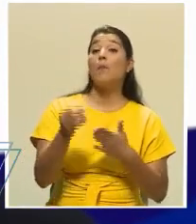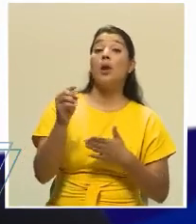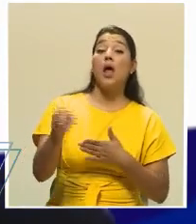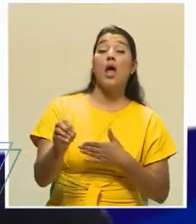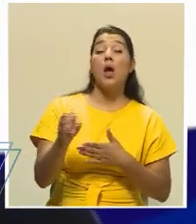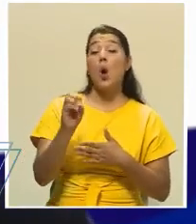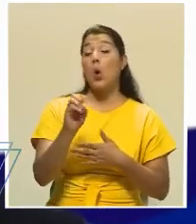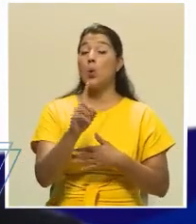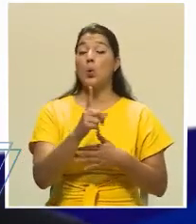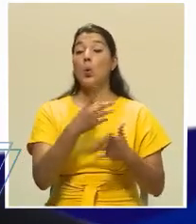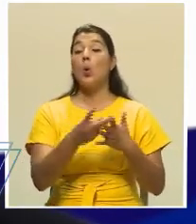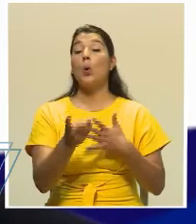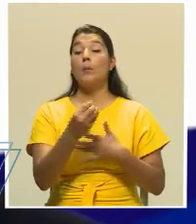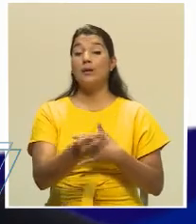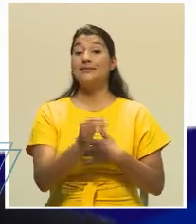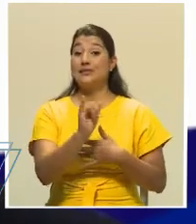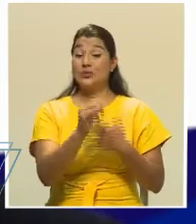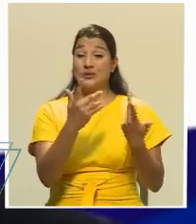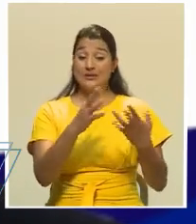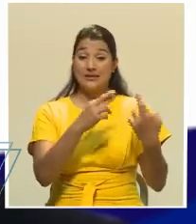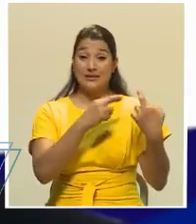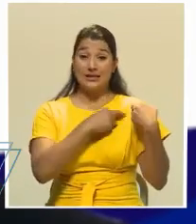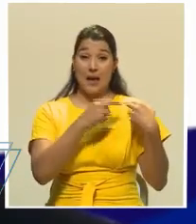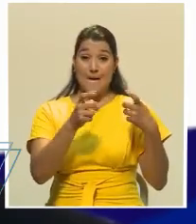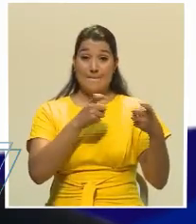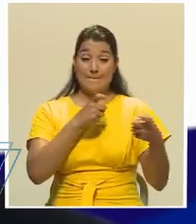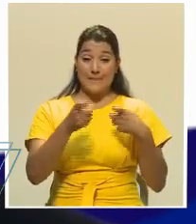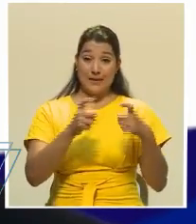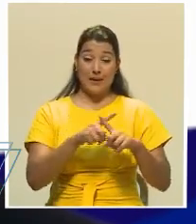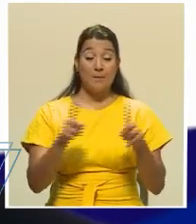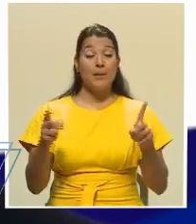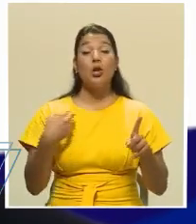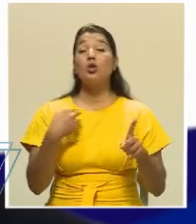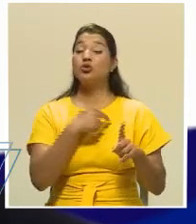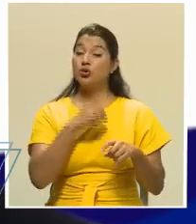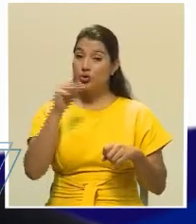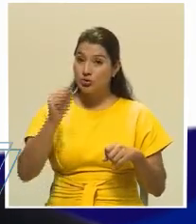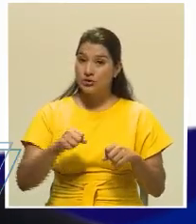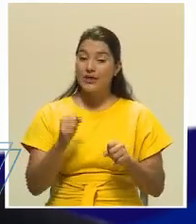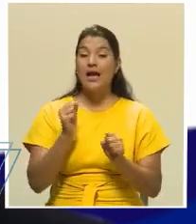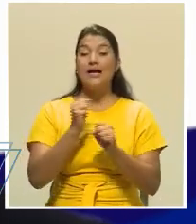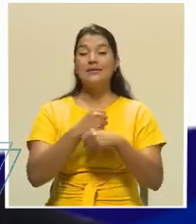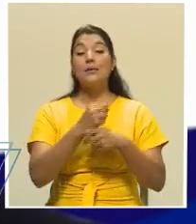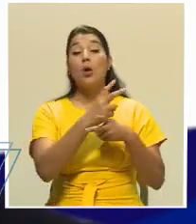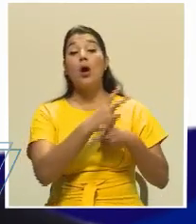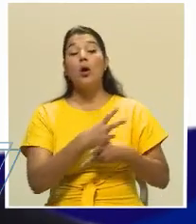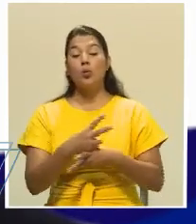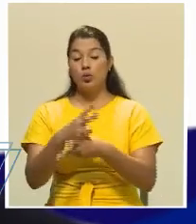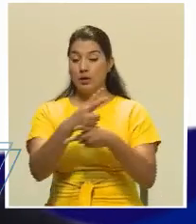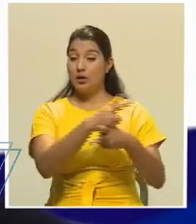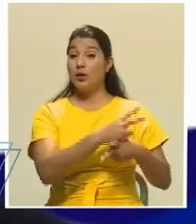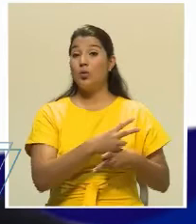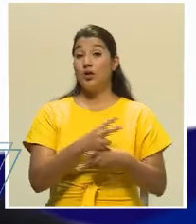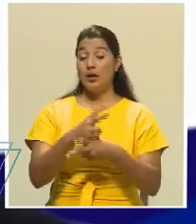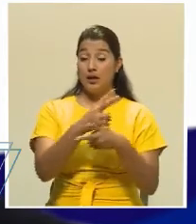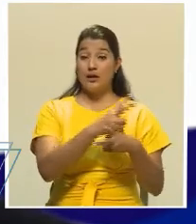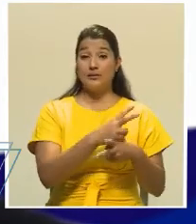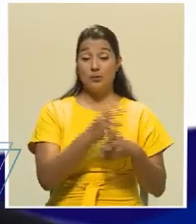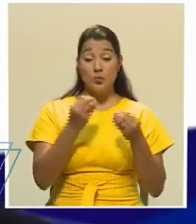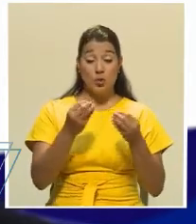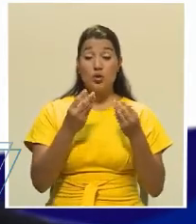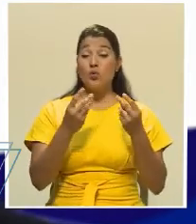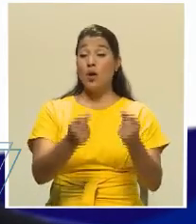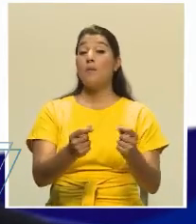otro, porque esa ya es función de la administración, pero sí estamos haciendo auditorías que denominamos